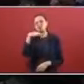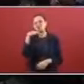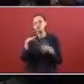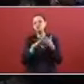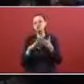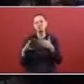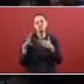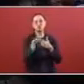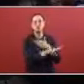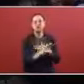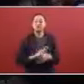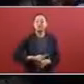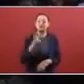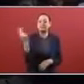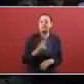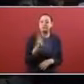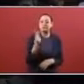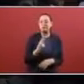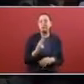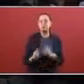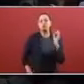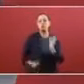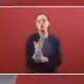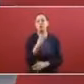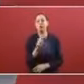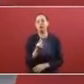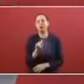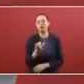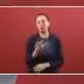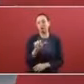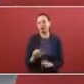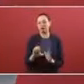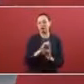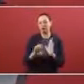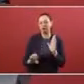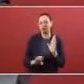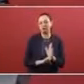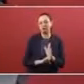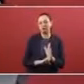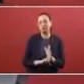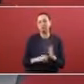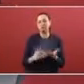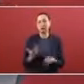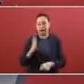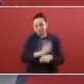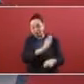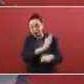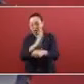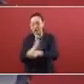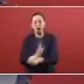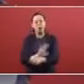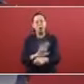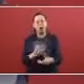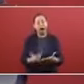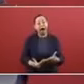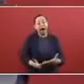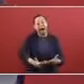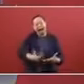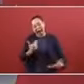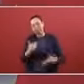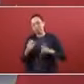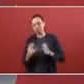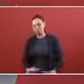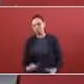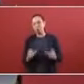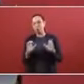nueva ética pública. Las estrategias preventivas, más que las punitivas, son más impactantes, más